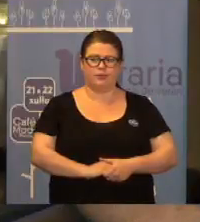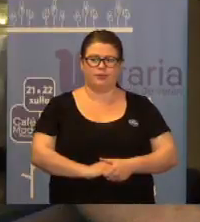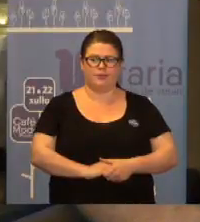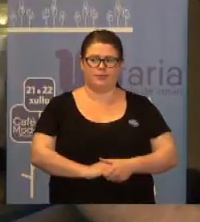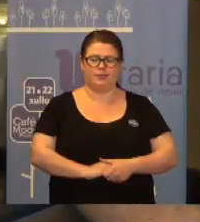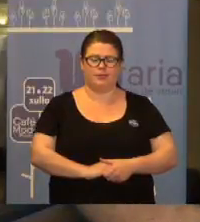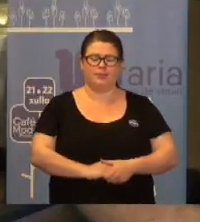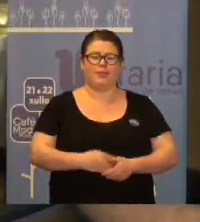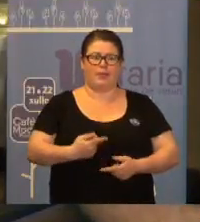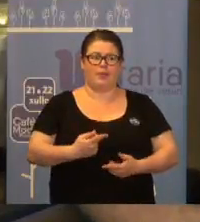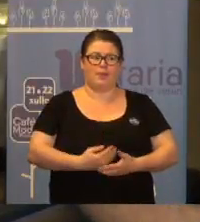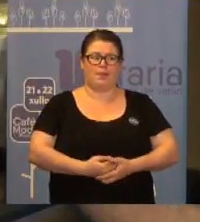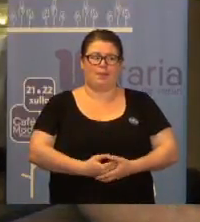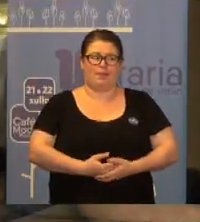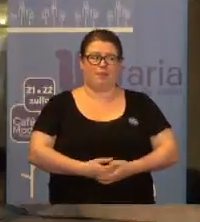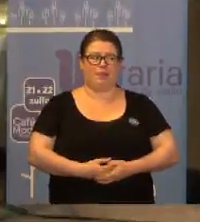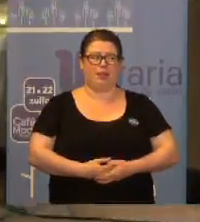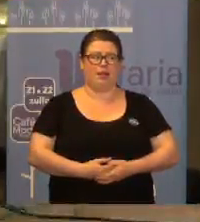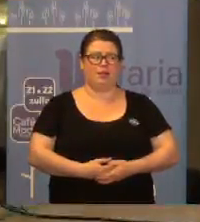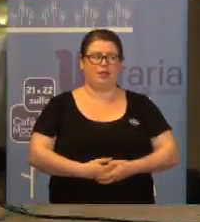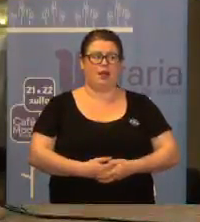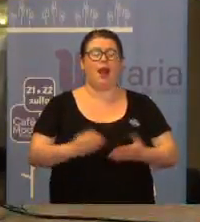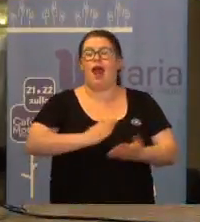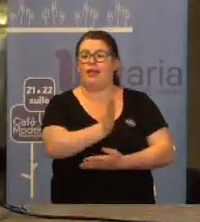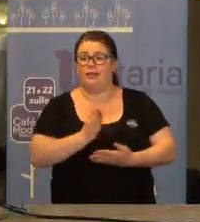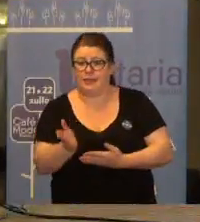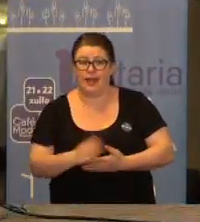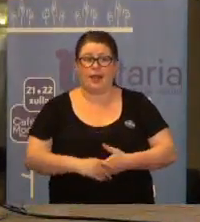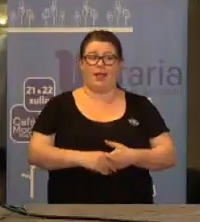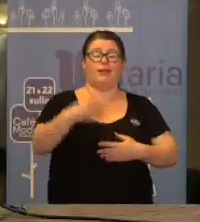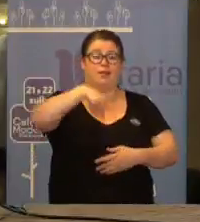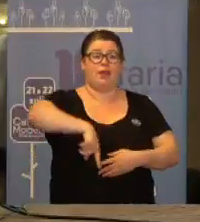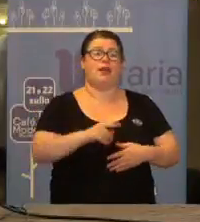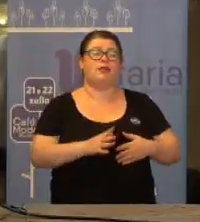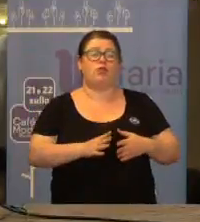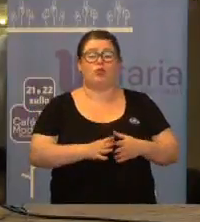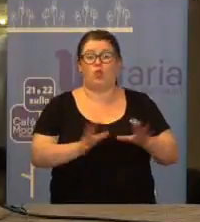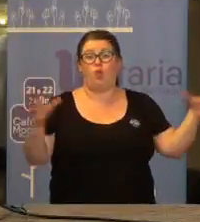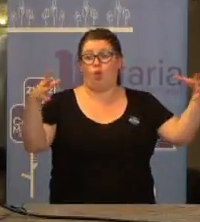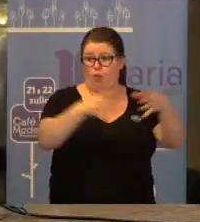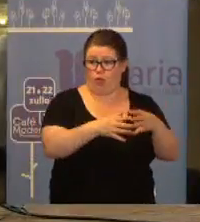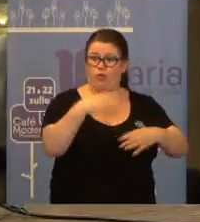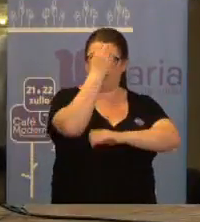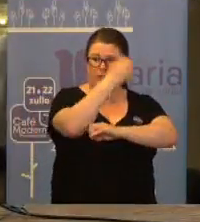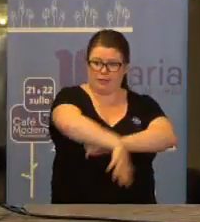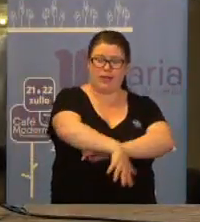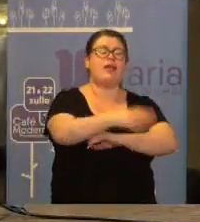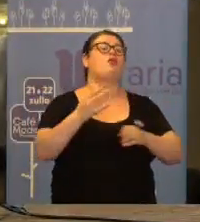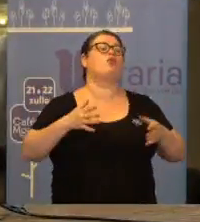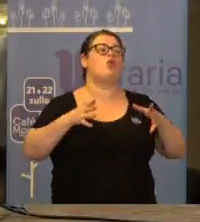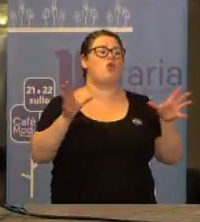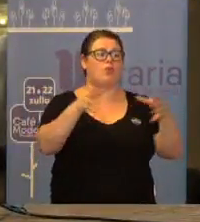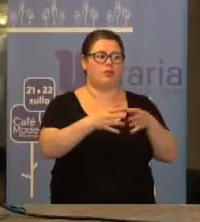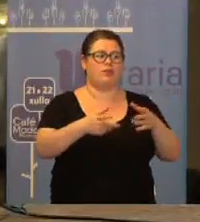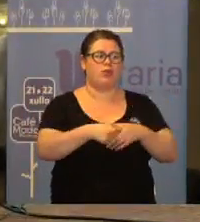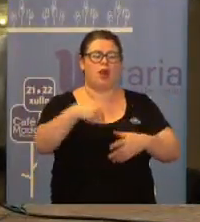ten que ver coa transversalidade que decía antes frente ao corporativismo, é dicir, que somos, quen queremos